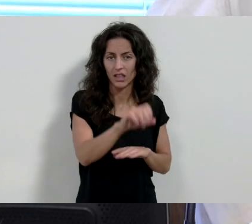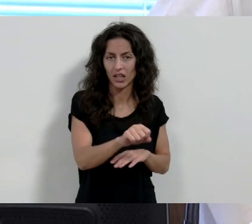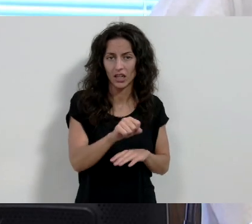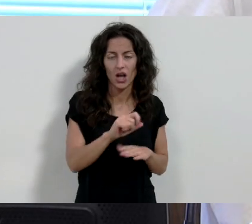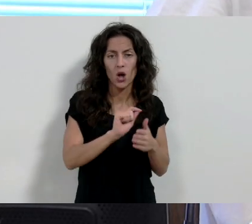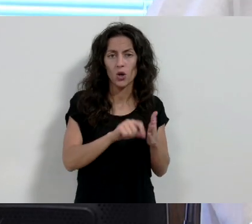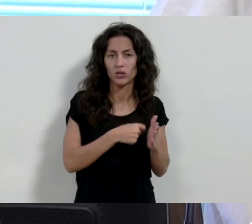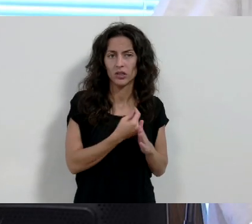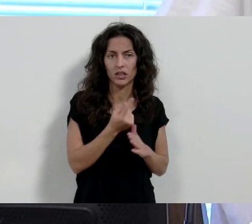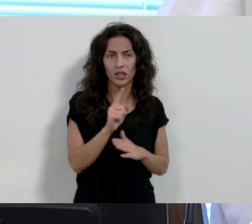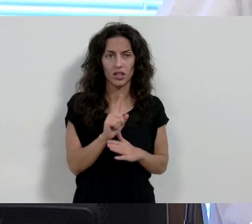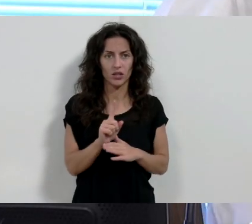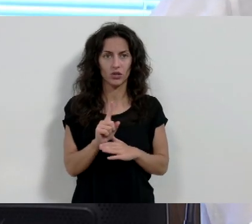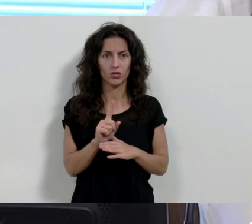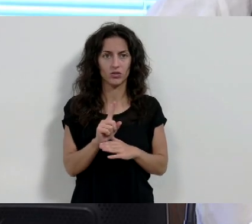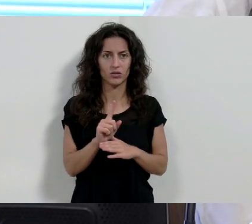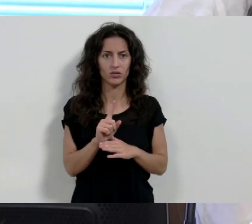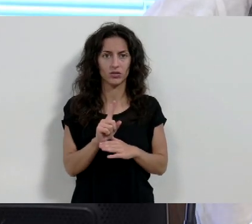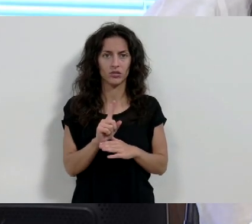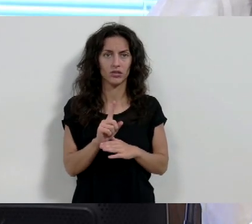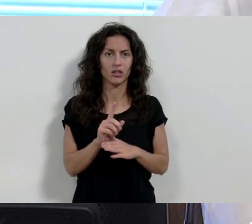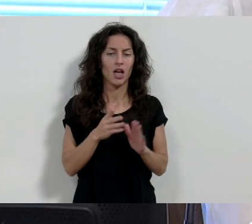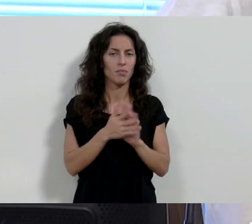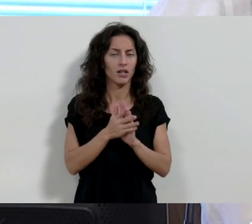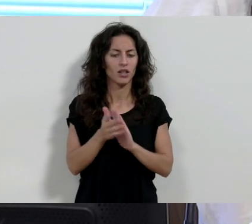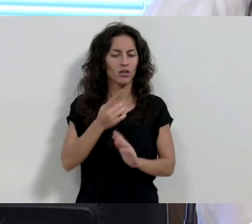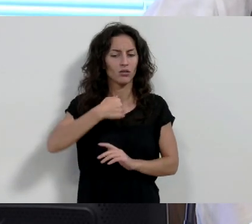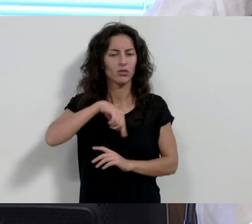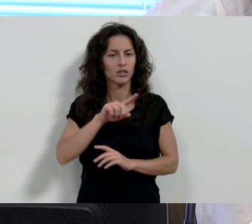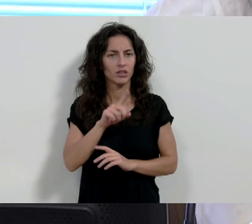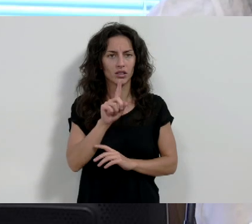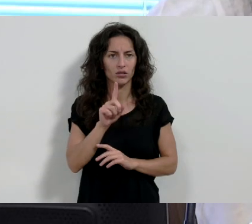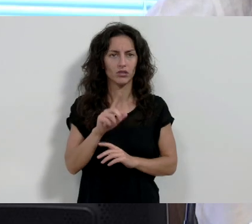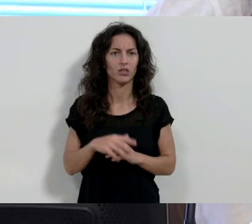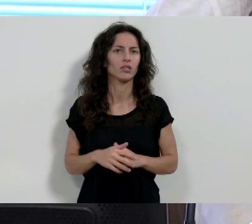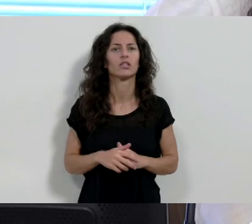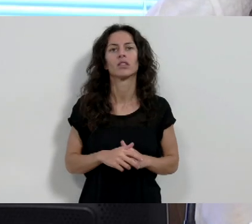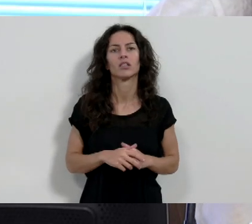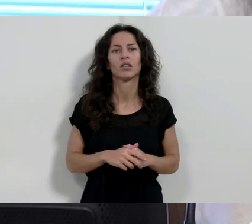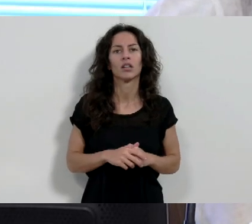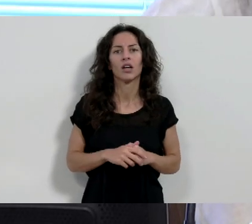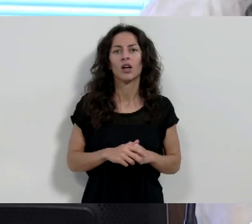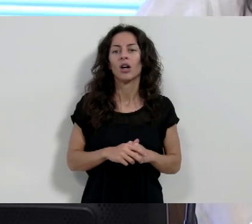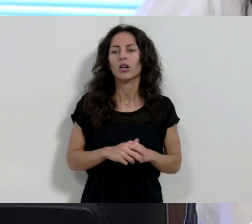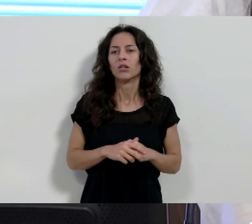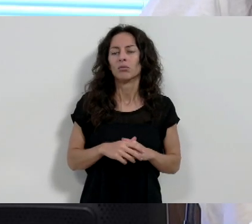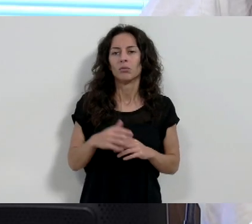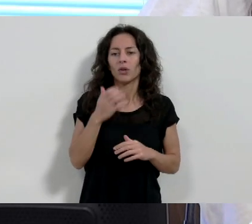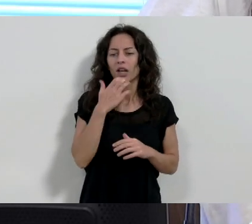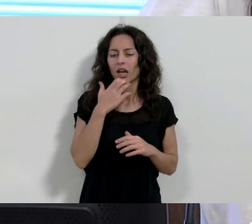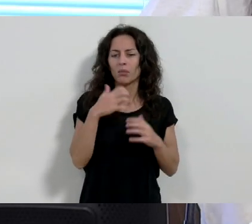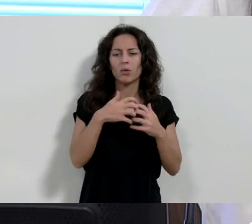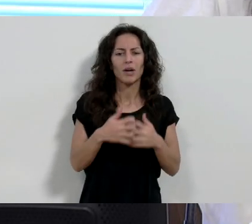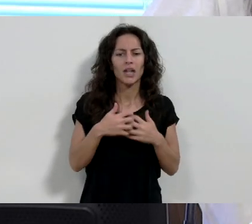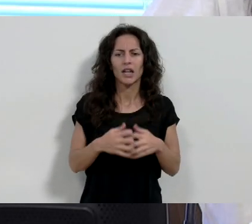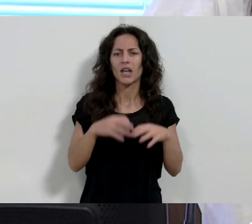100.000 euros o cualquier otra cuantía pues puede servir para contratar personal, puede servir para crear maquinaria específica para poder retirar las pintadas,